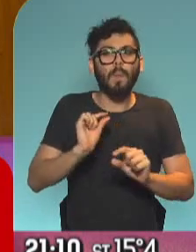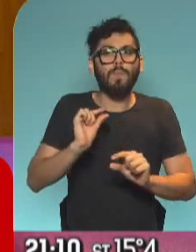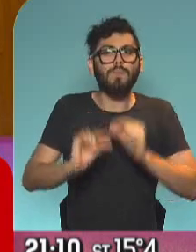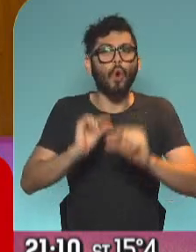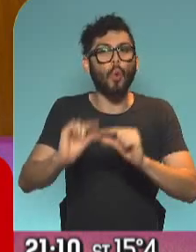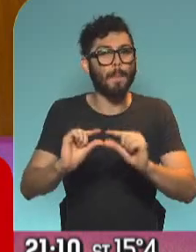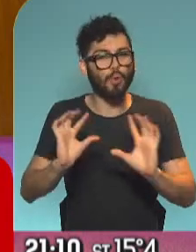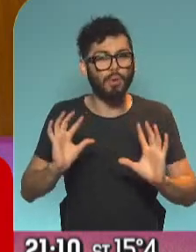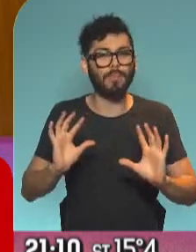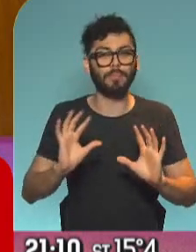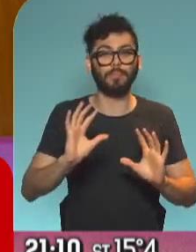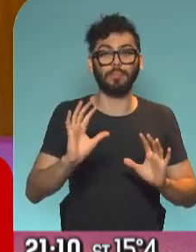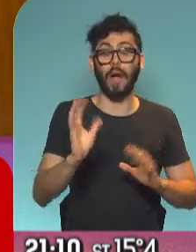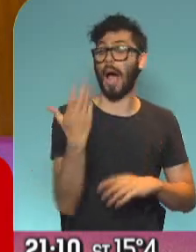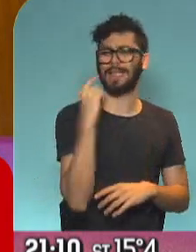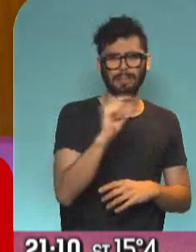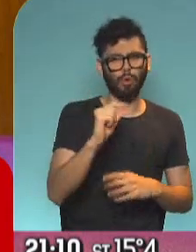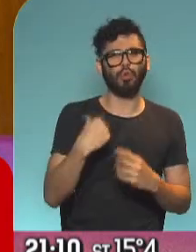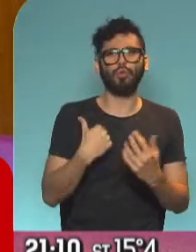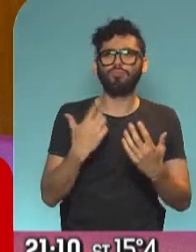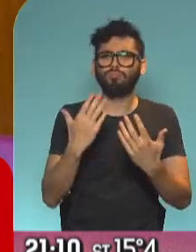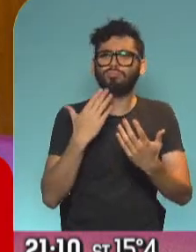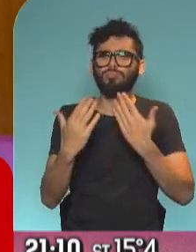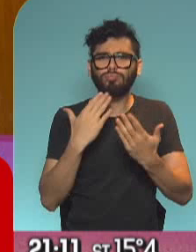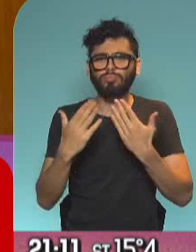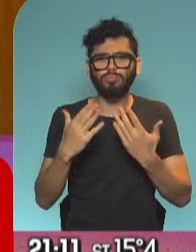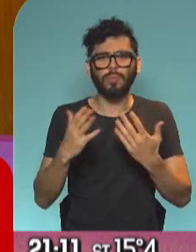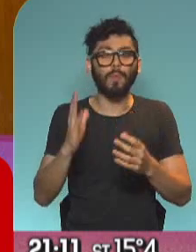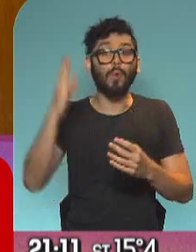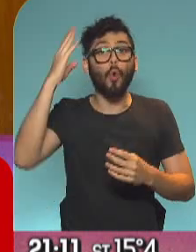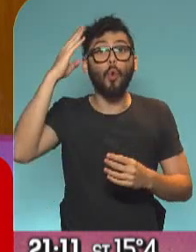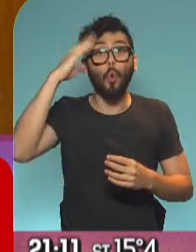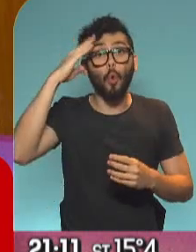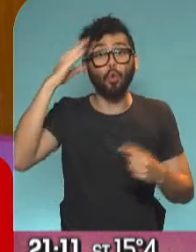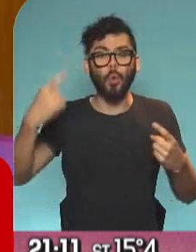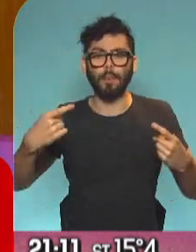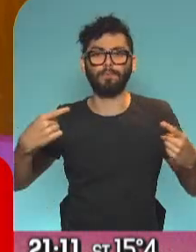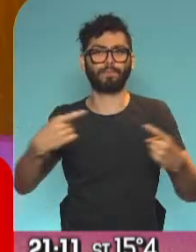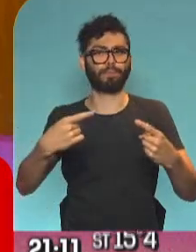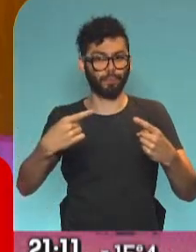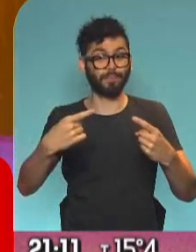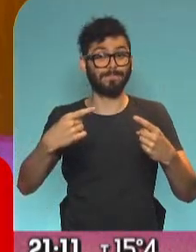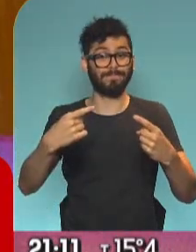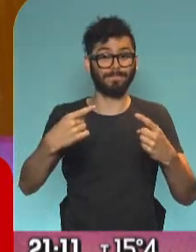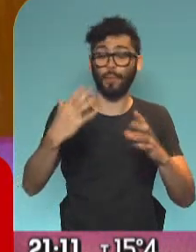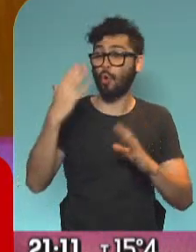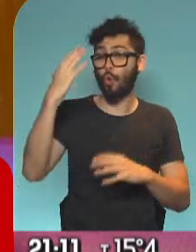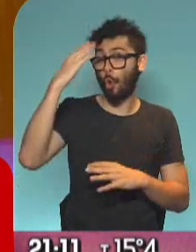decir, hace un rato yo comentaba esto de lo de la batalla cultural, ¿no? Es decir, los cambios